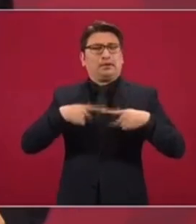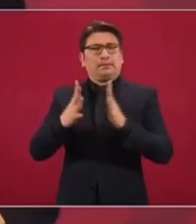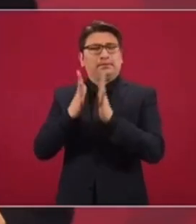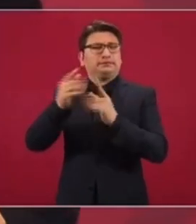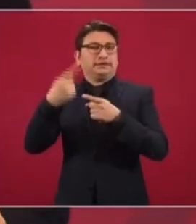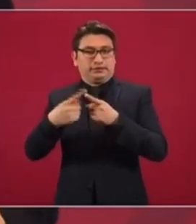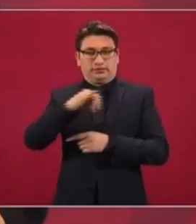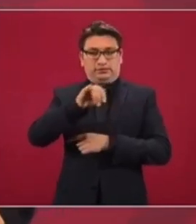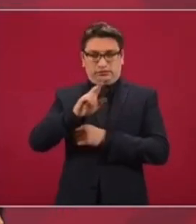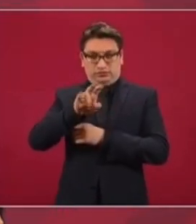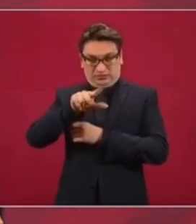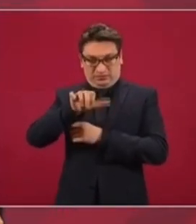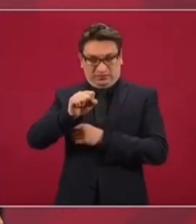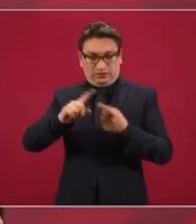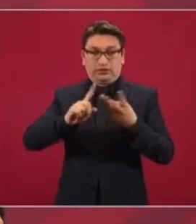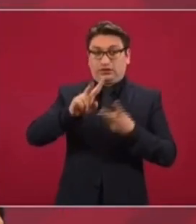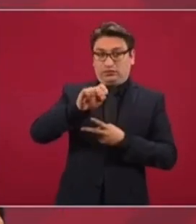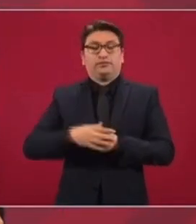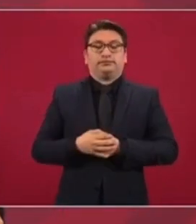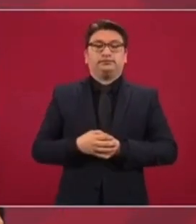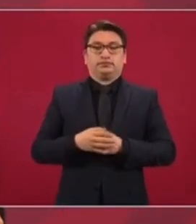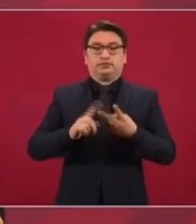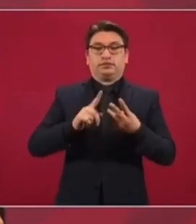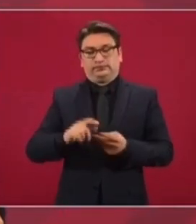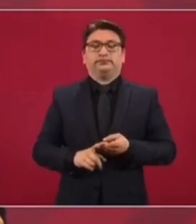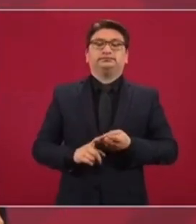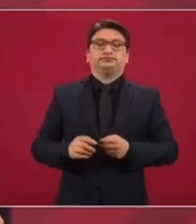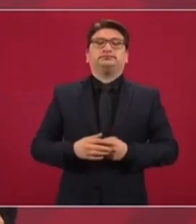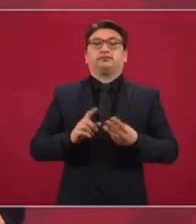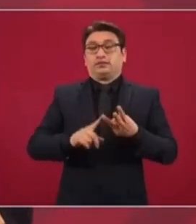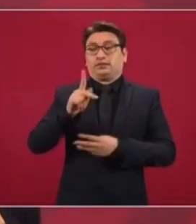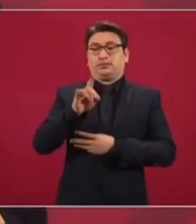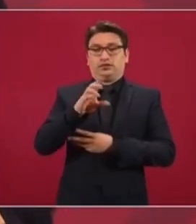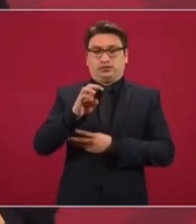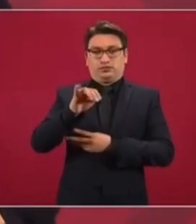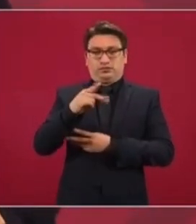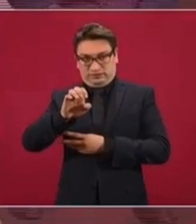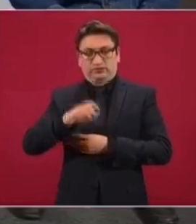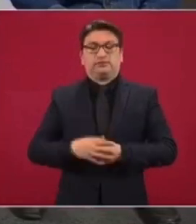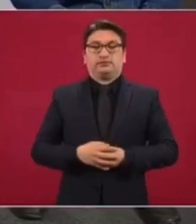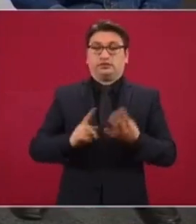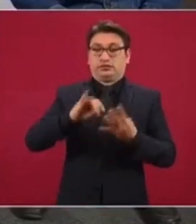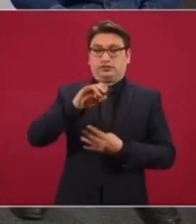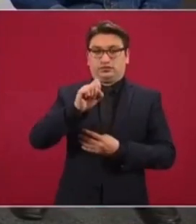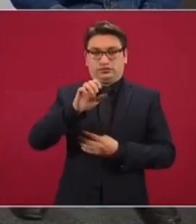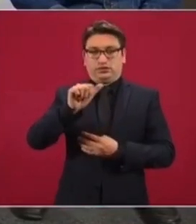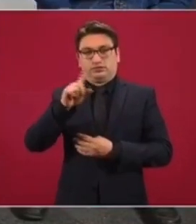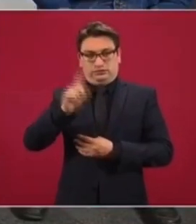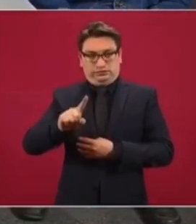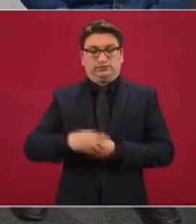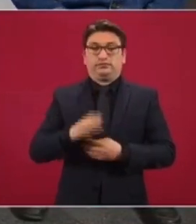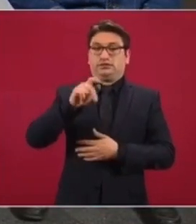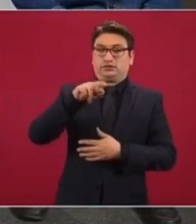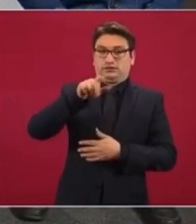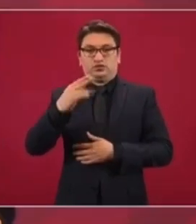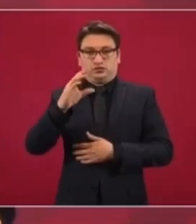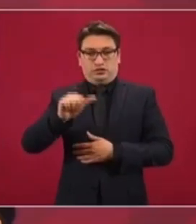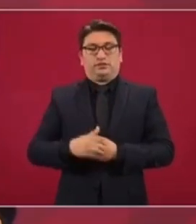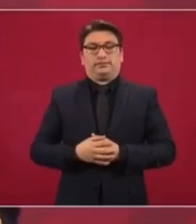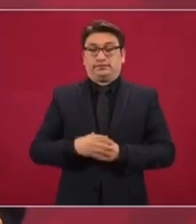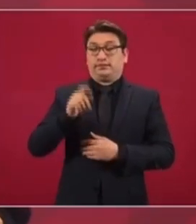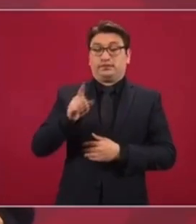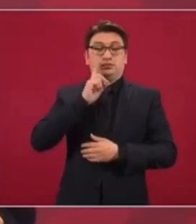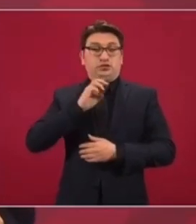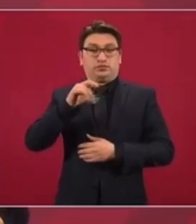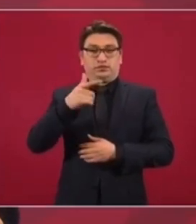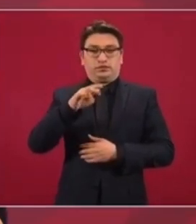participaron Jesús Ramírez Cuevas, Verónica Velasco Aranda, Pedro Miguel Arce Montoya, José Agustín Ortiz Pinchetti, Enrique Galván Ochoa y